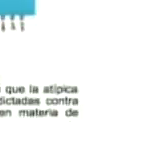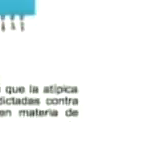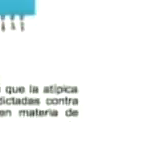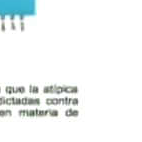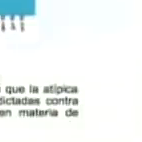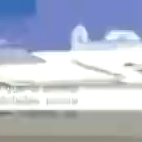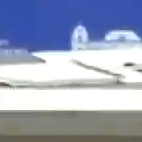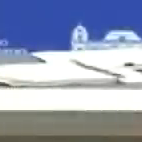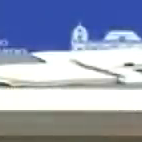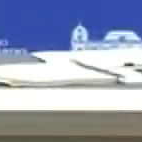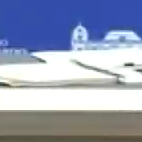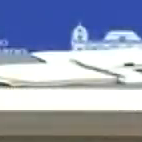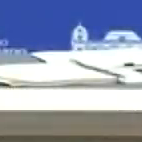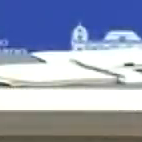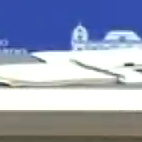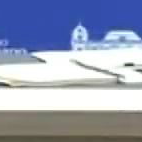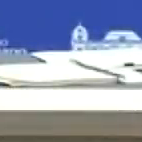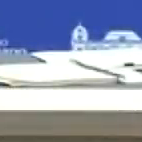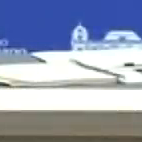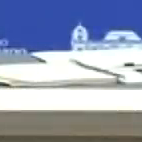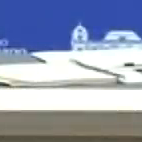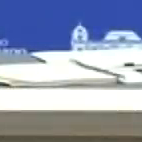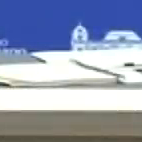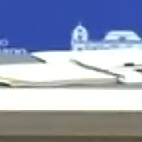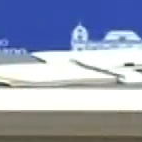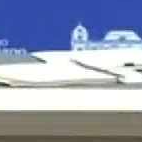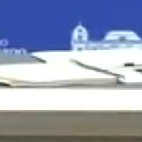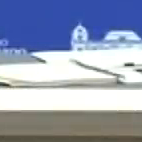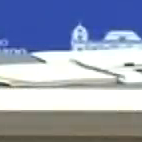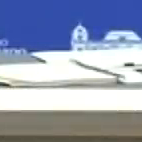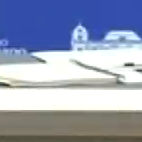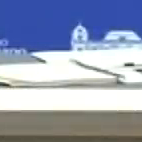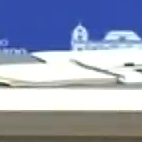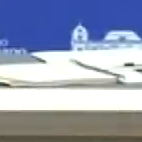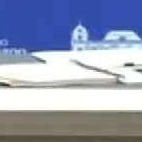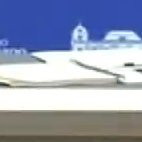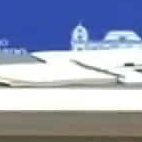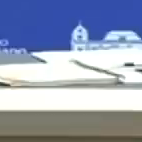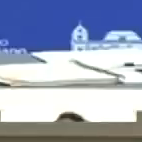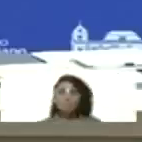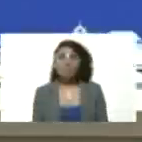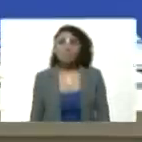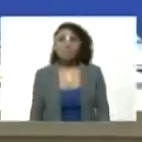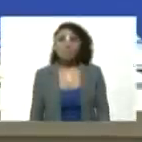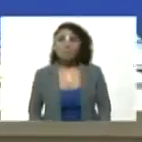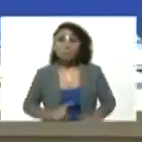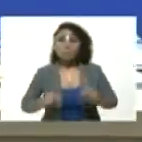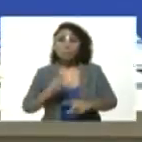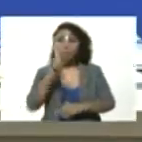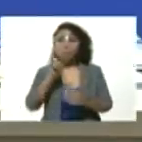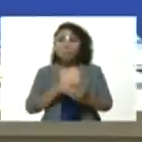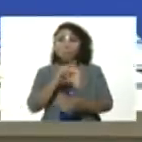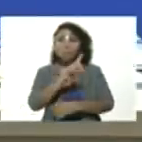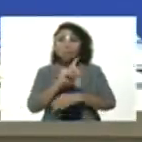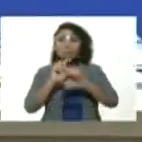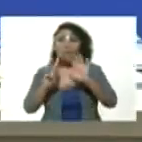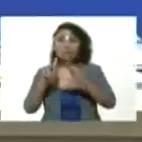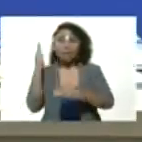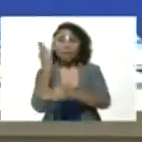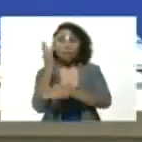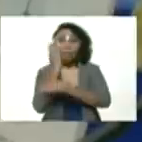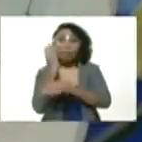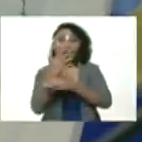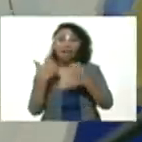similar, incluso durante la caída de los precios en el año 2015, pero en el 2017, con las sanciones a la industria